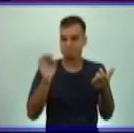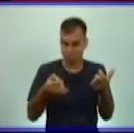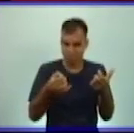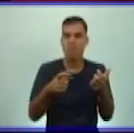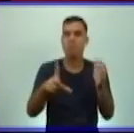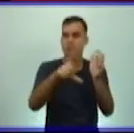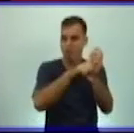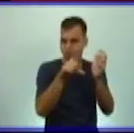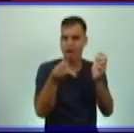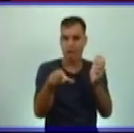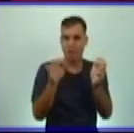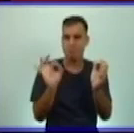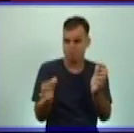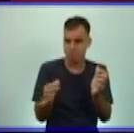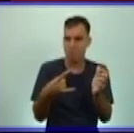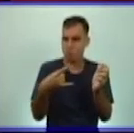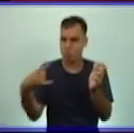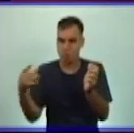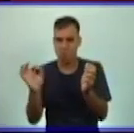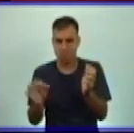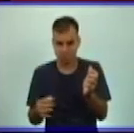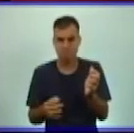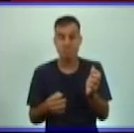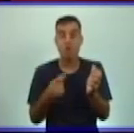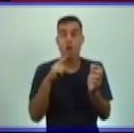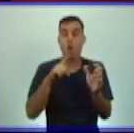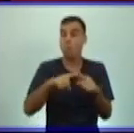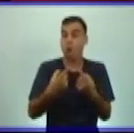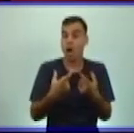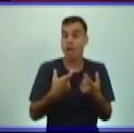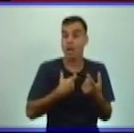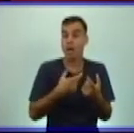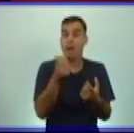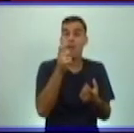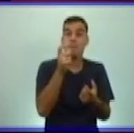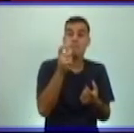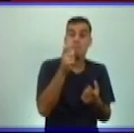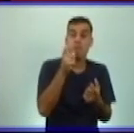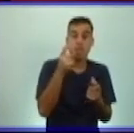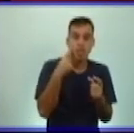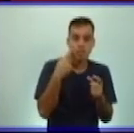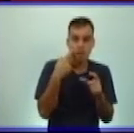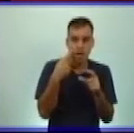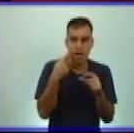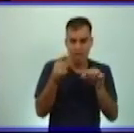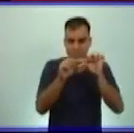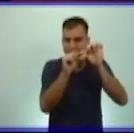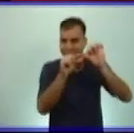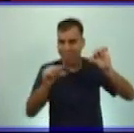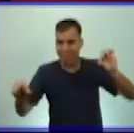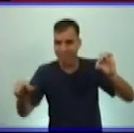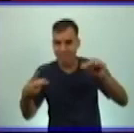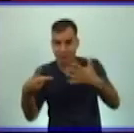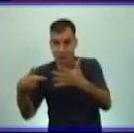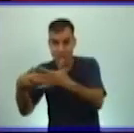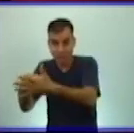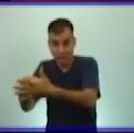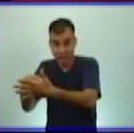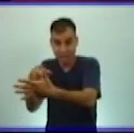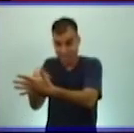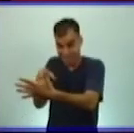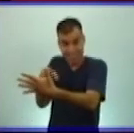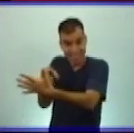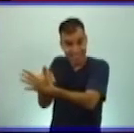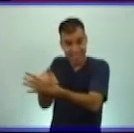de la inducción electromagnética, porque tienen un cargador, el cargador es un transformador y el transformador es